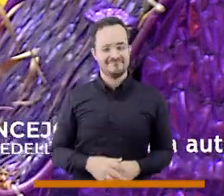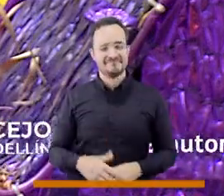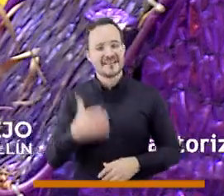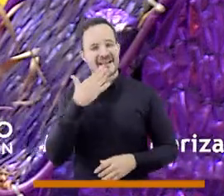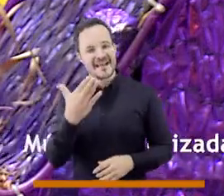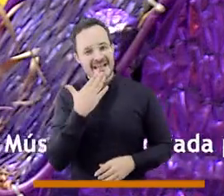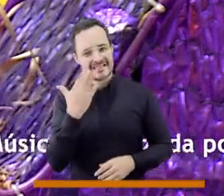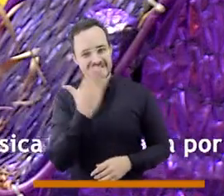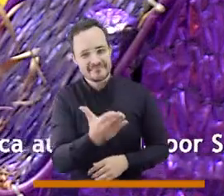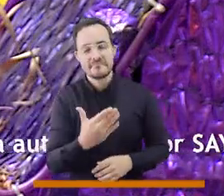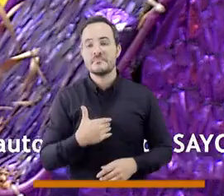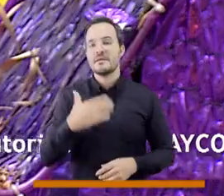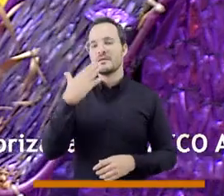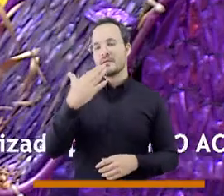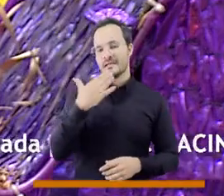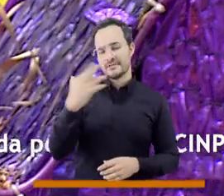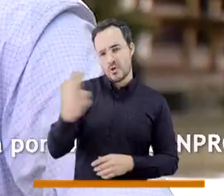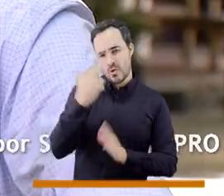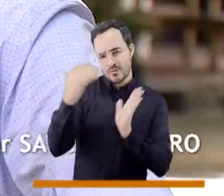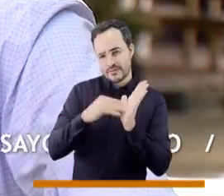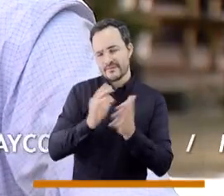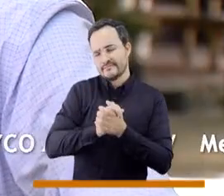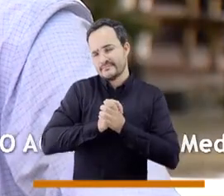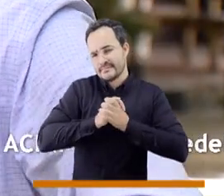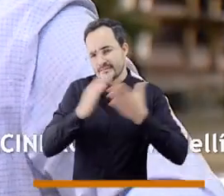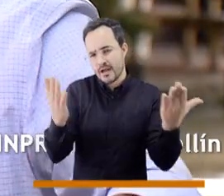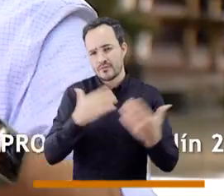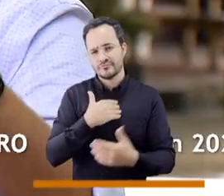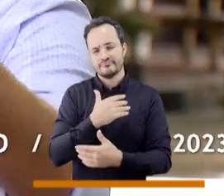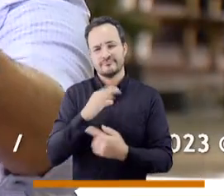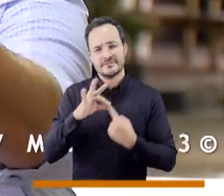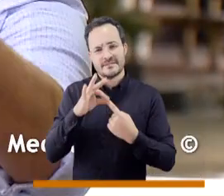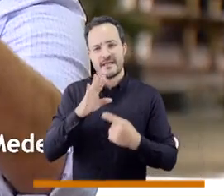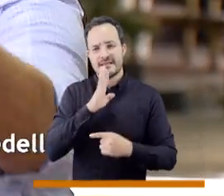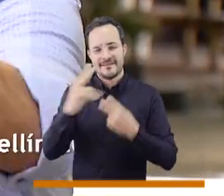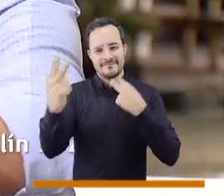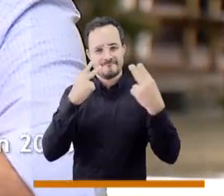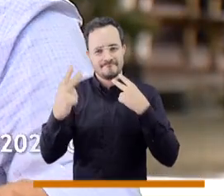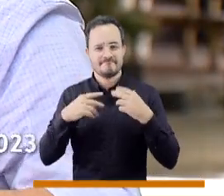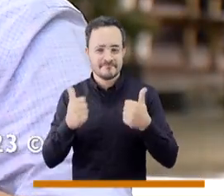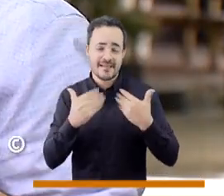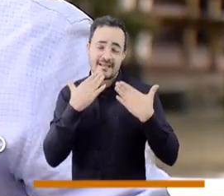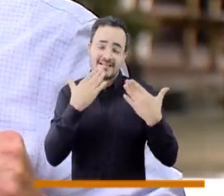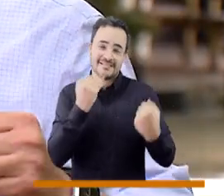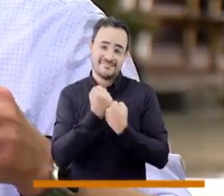ustedes. Gracias y una feliz jornada. Muchas gracias, Caterine, y de nuevo, pues, un gran